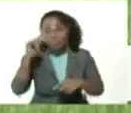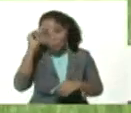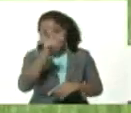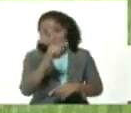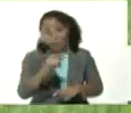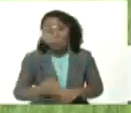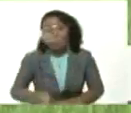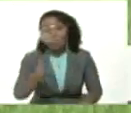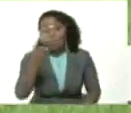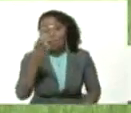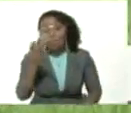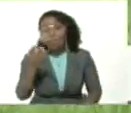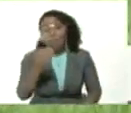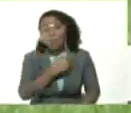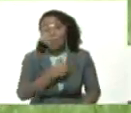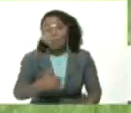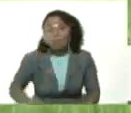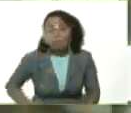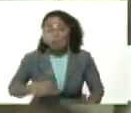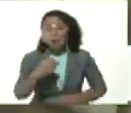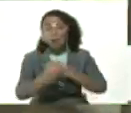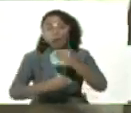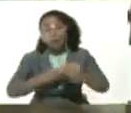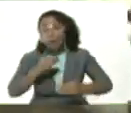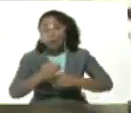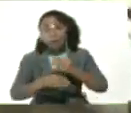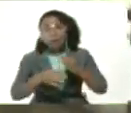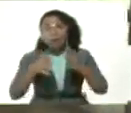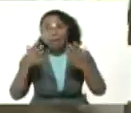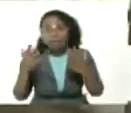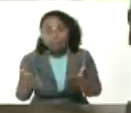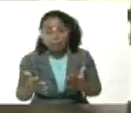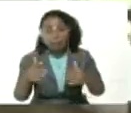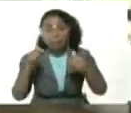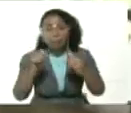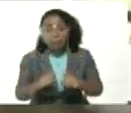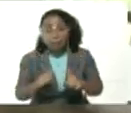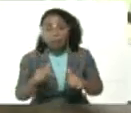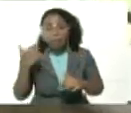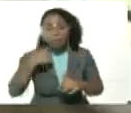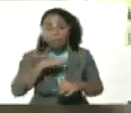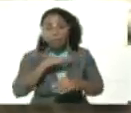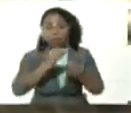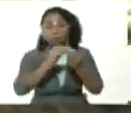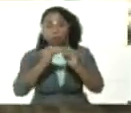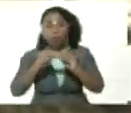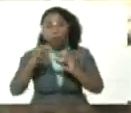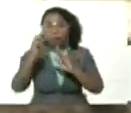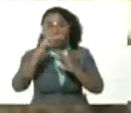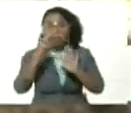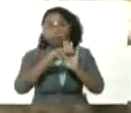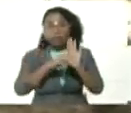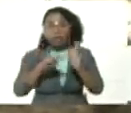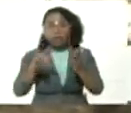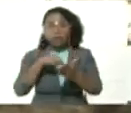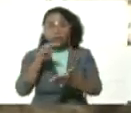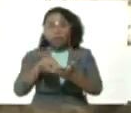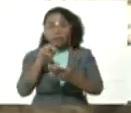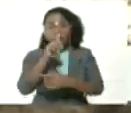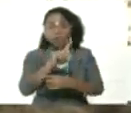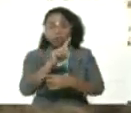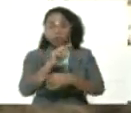Es importante, presidente, indicar que al día de hoy estamos completando a nivel nacional